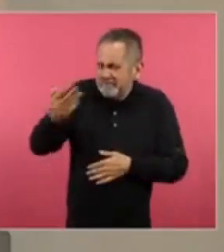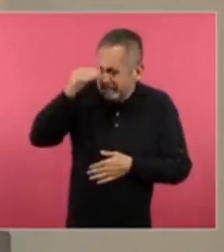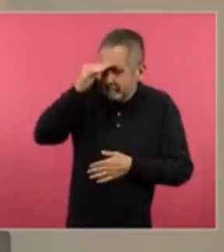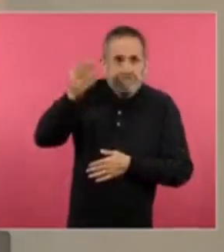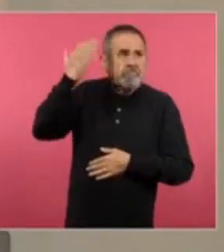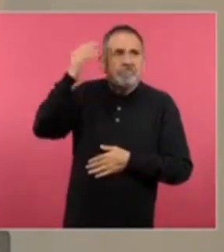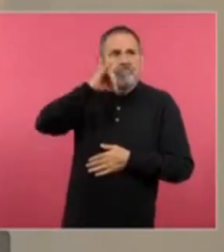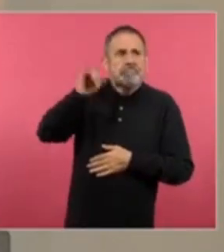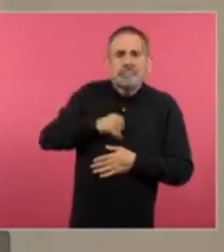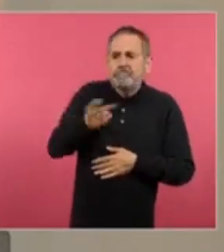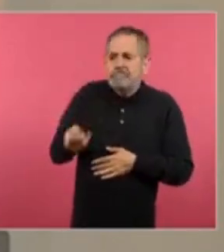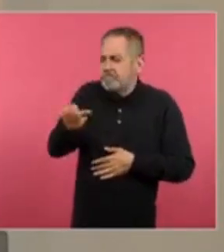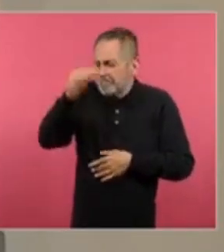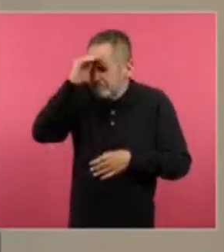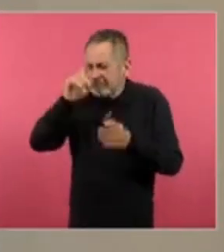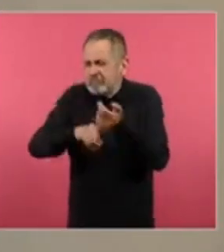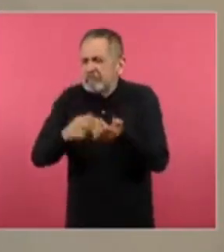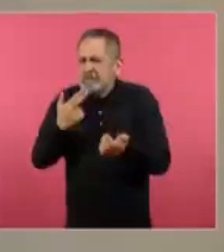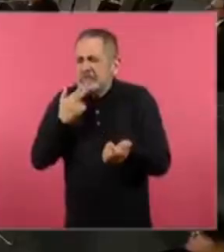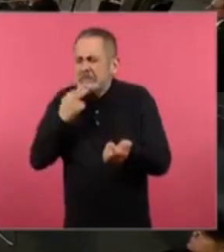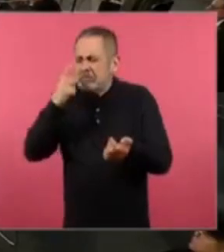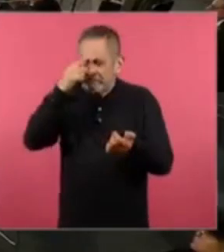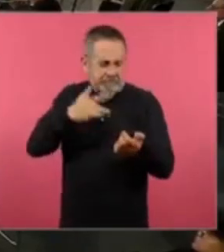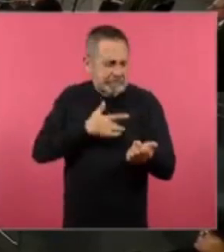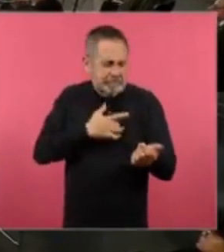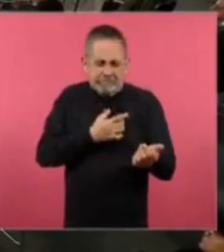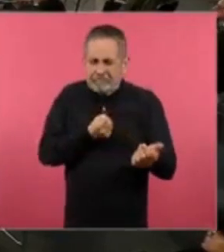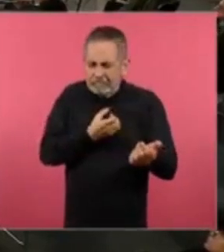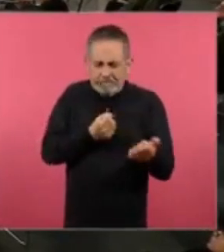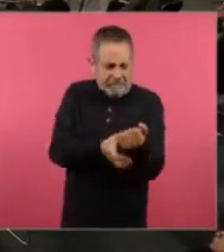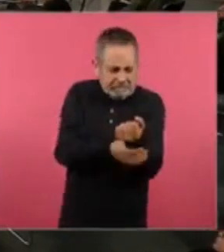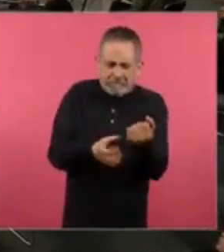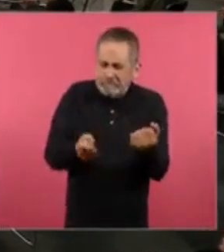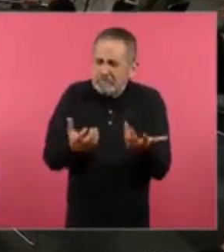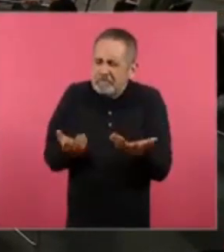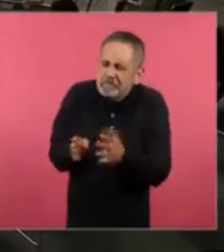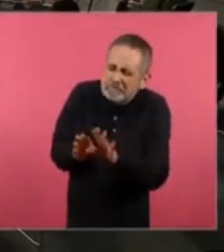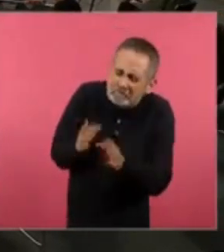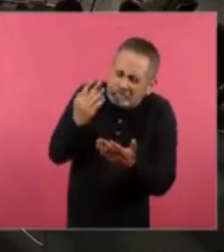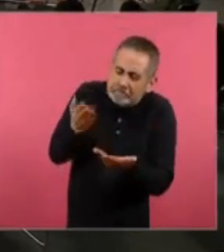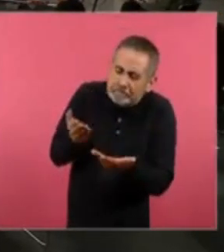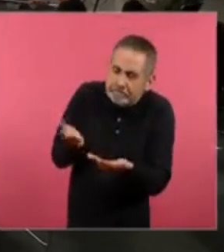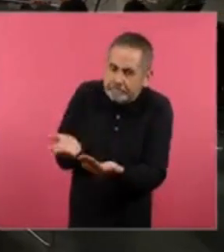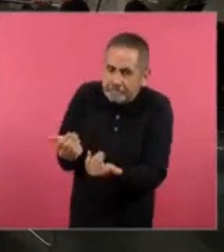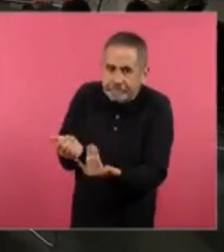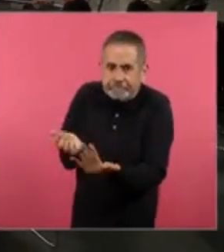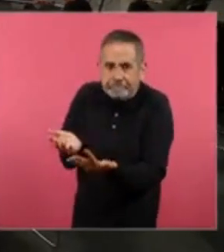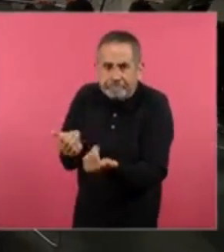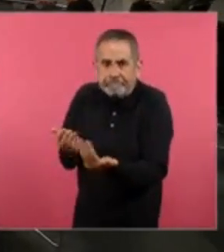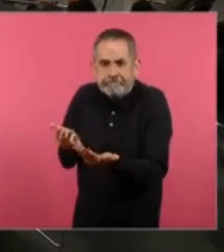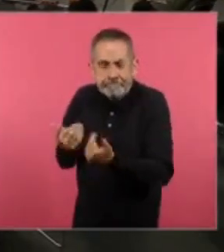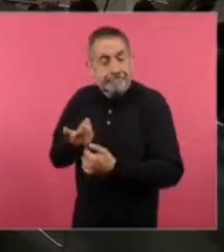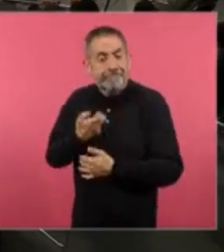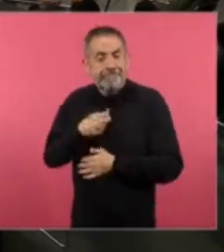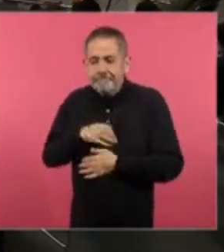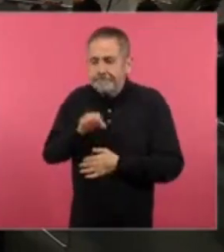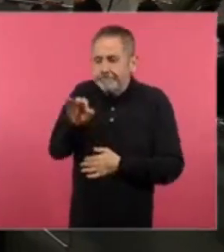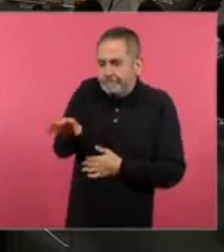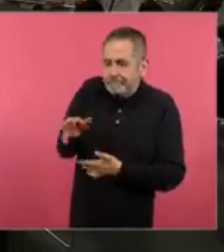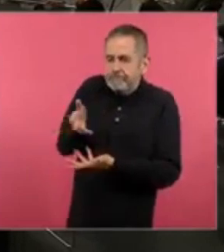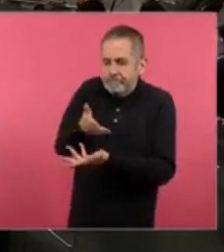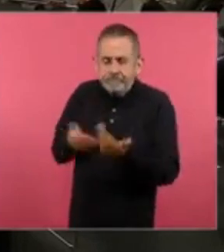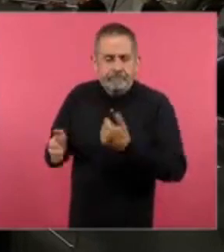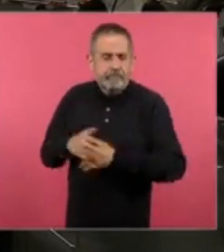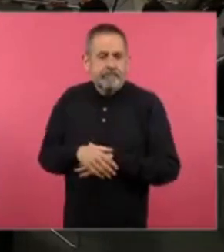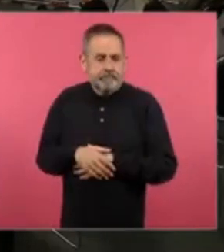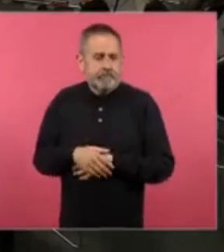se los habíamos planteado. ¿La que sí, por favor? Entonces, les planteamos, bueno, ahora vamos a medir